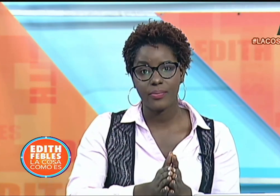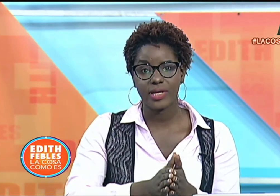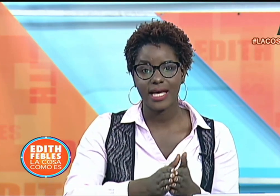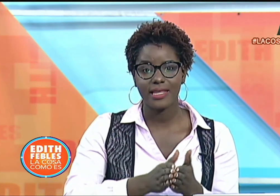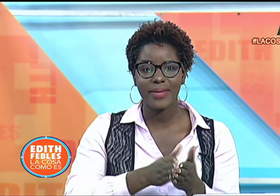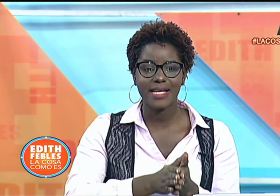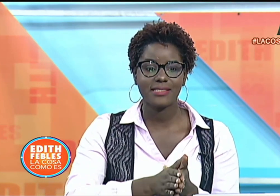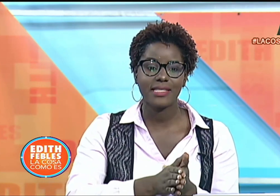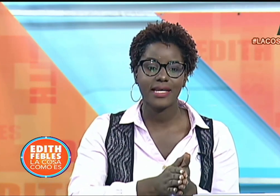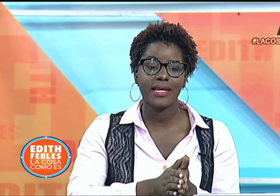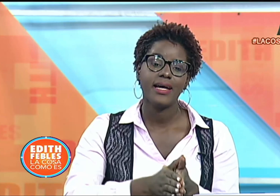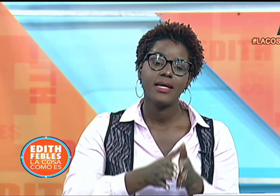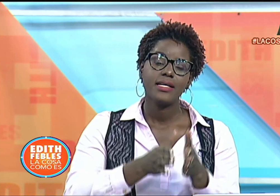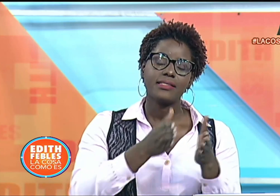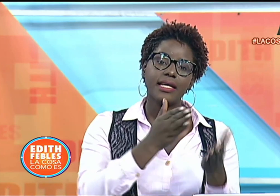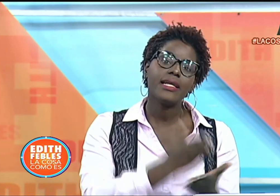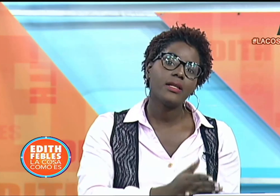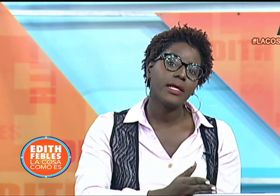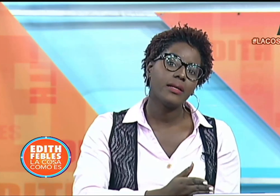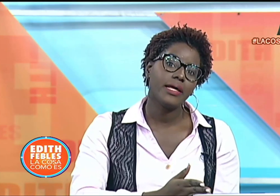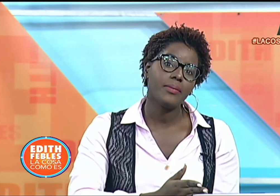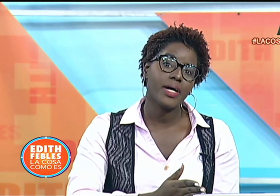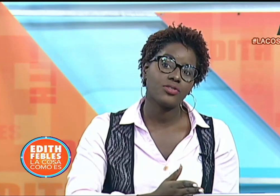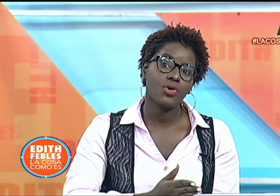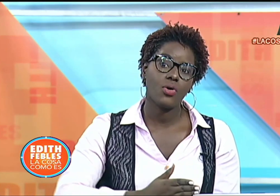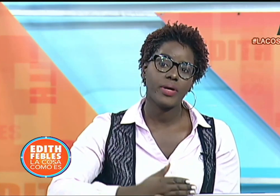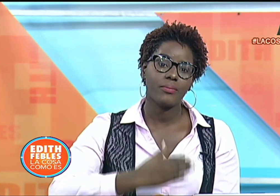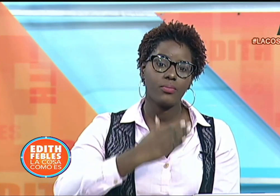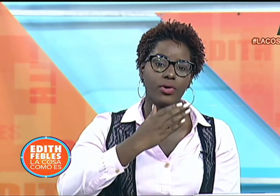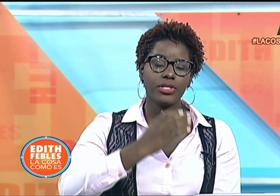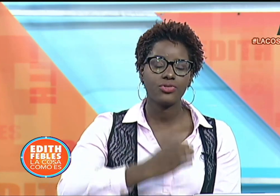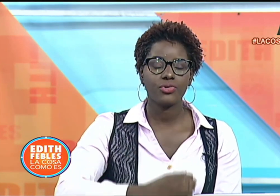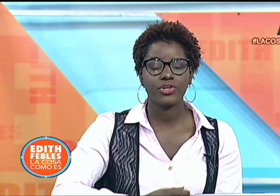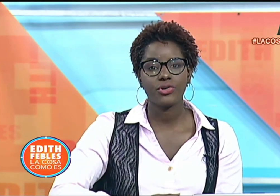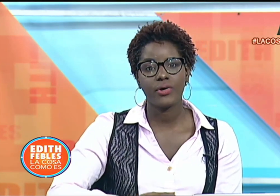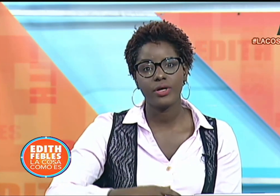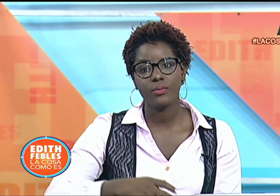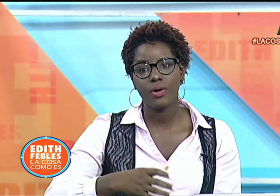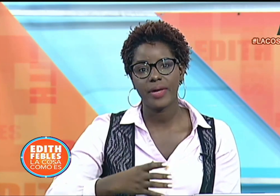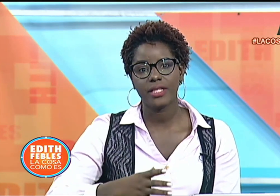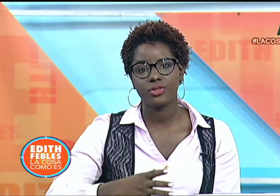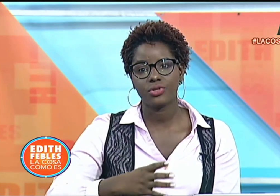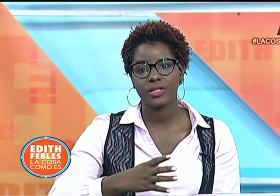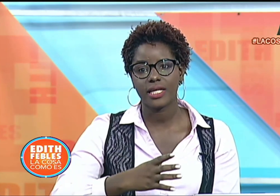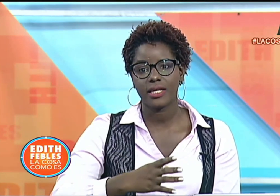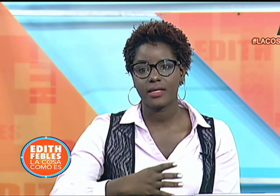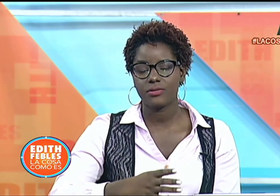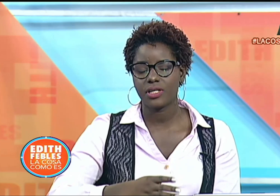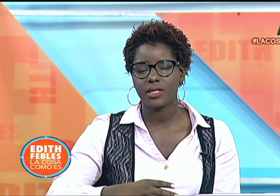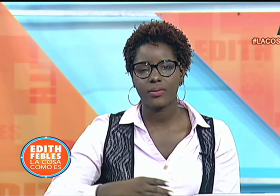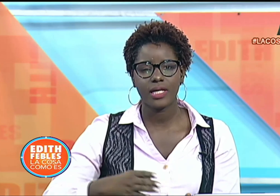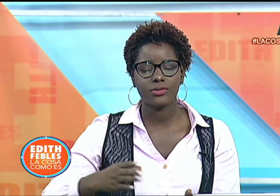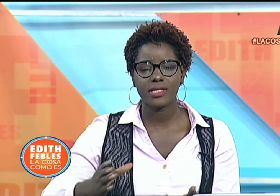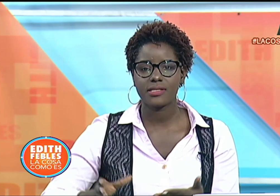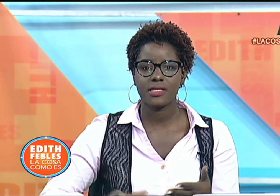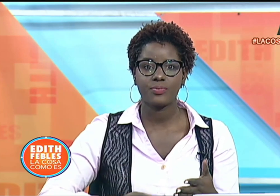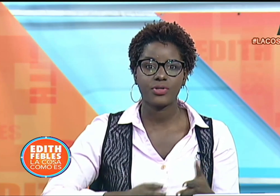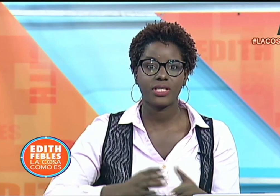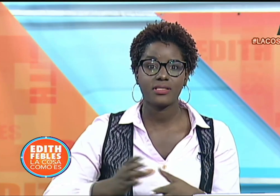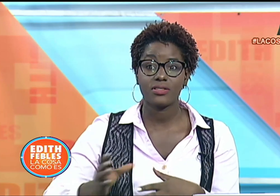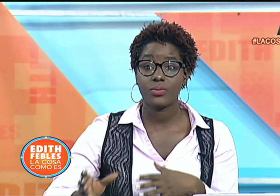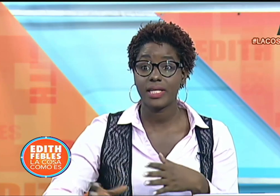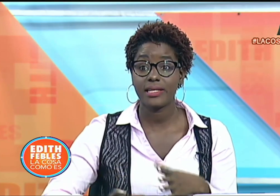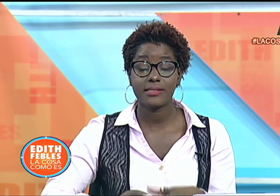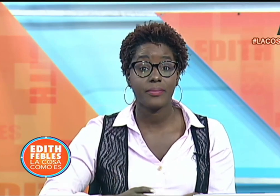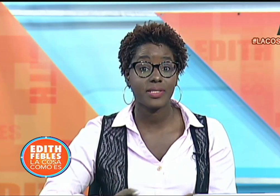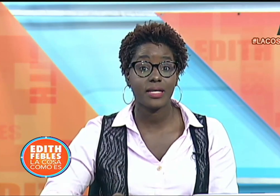puesta, porque además de ser el más joven, Boric surgió en un momento de, ustedes recuerdan todas esas